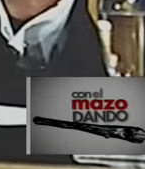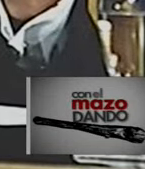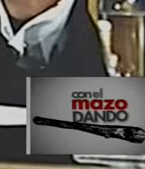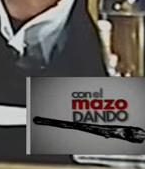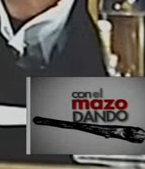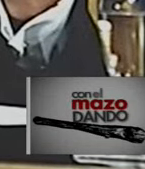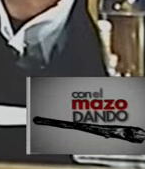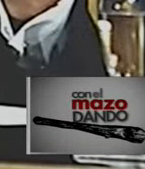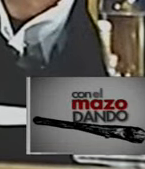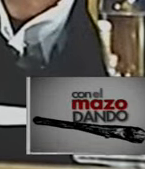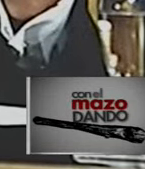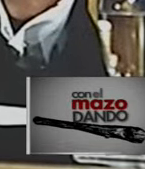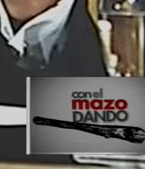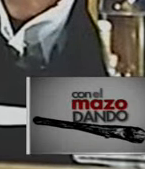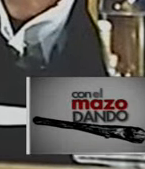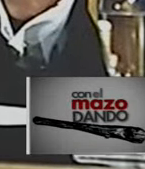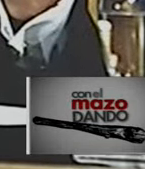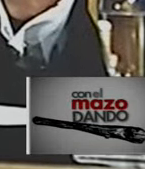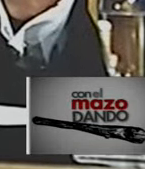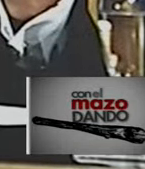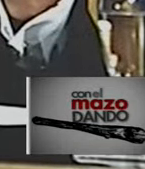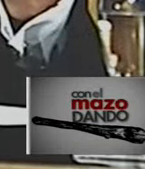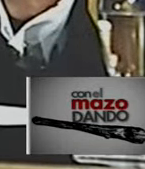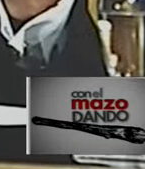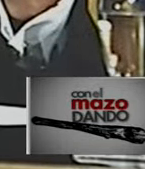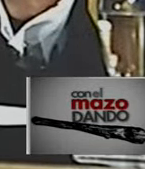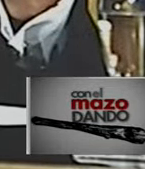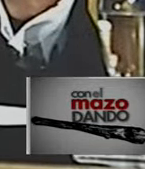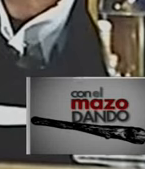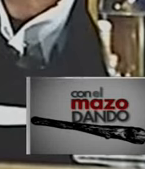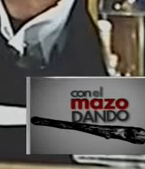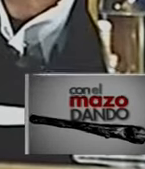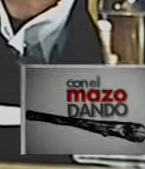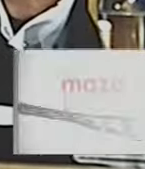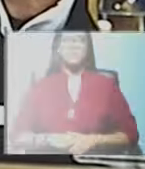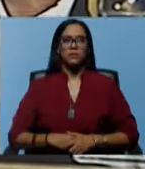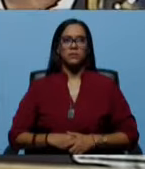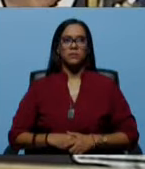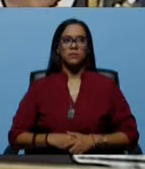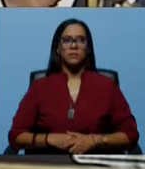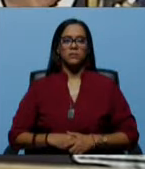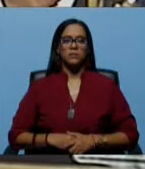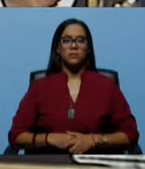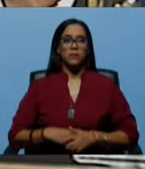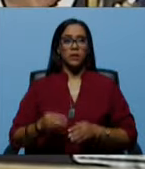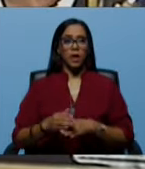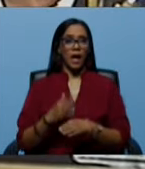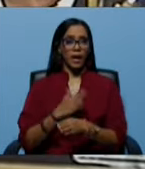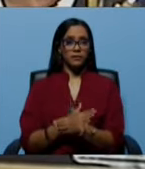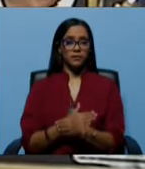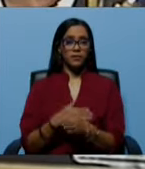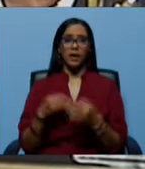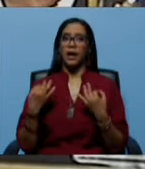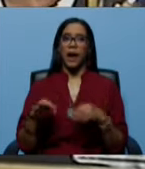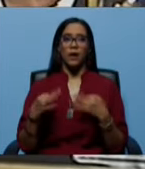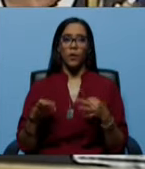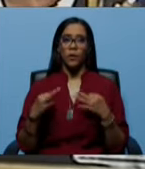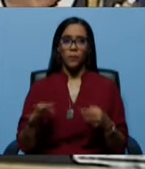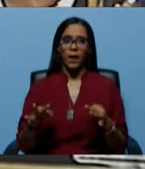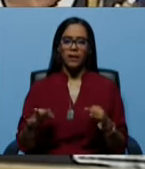lo torturaban primero, lo asesinaban y lo desaparecían. Y era normal. ¿Por qué? Porque era política de